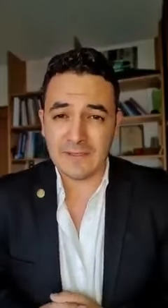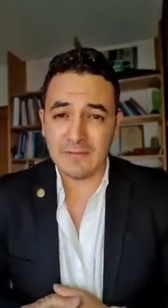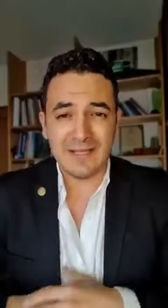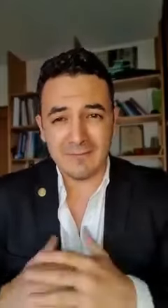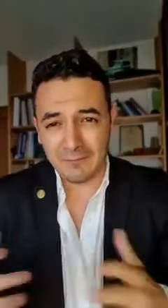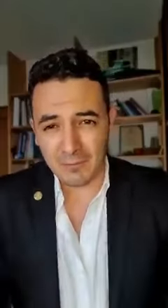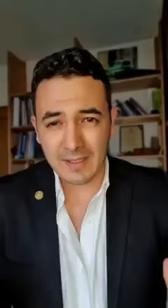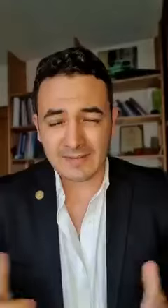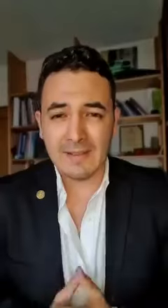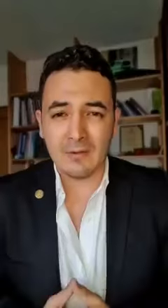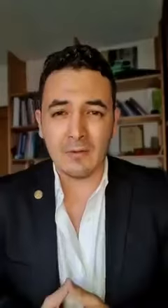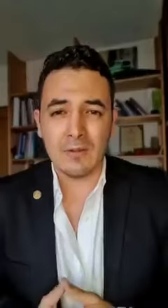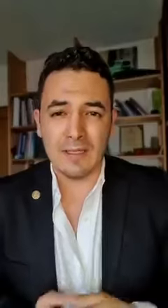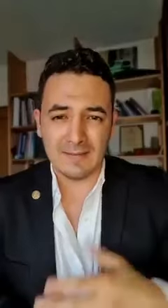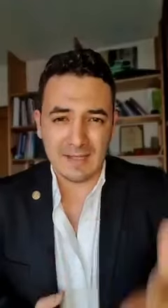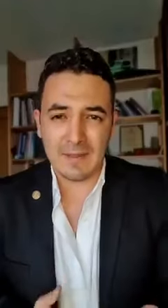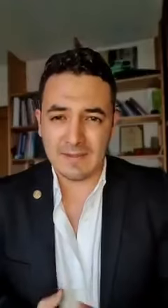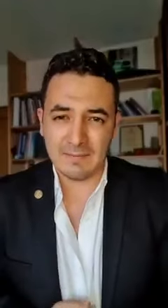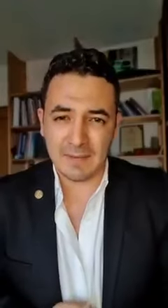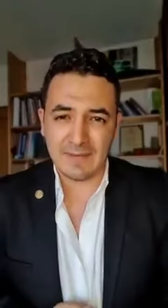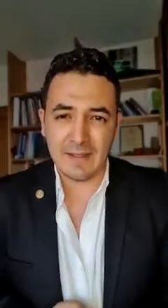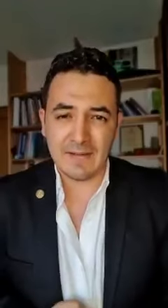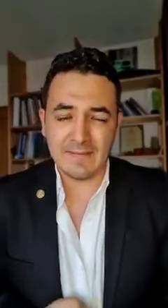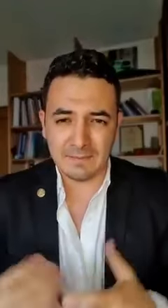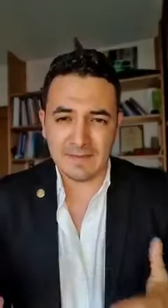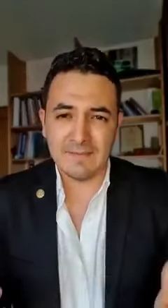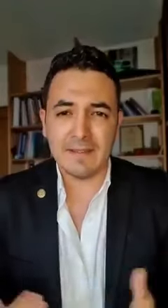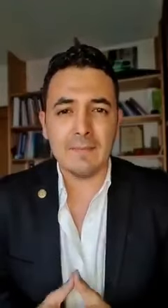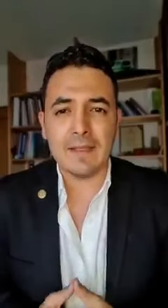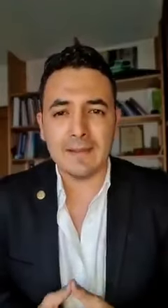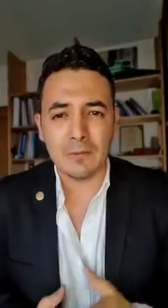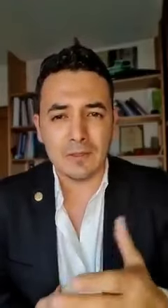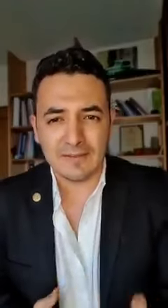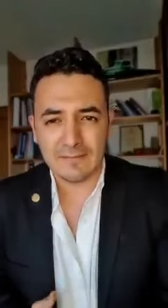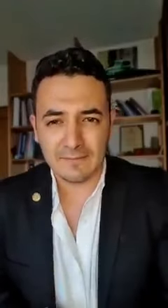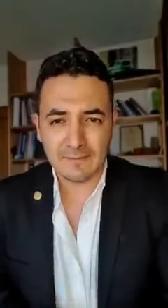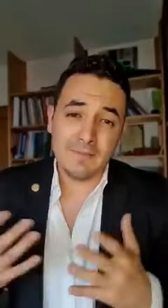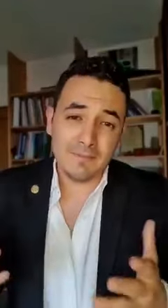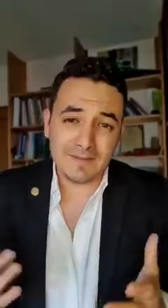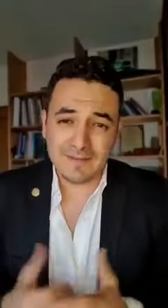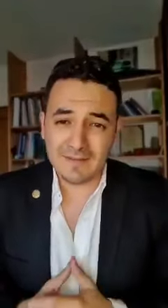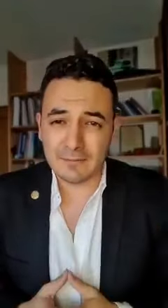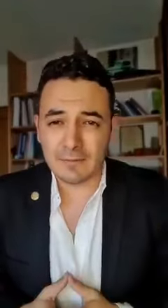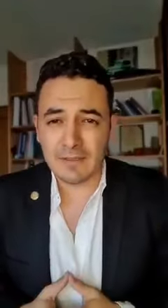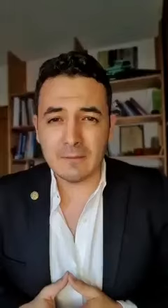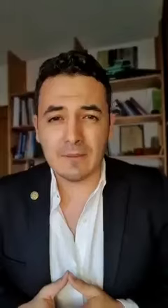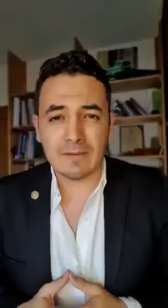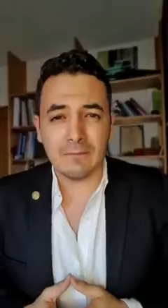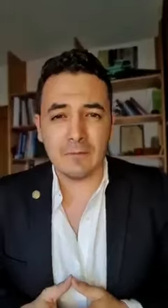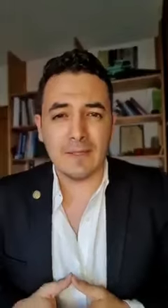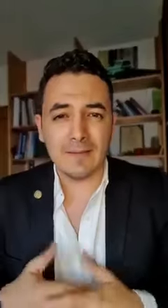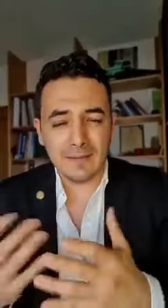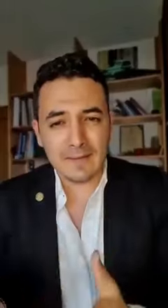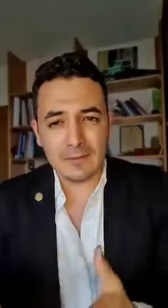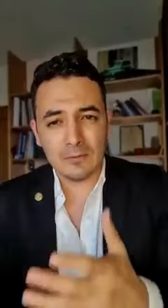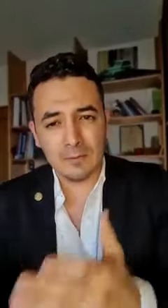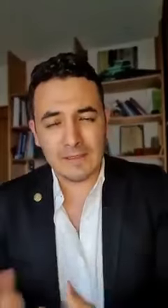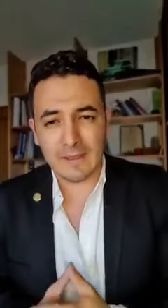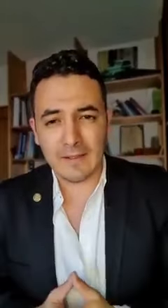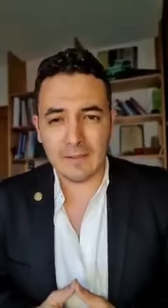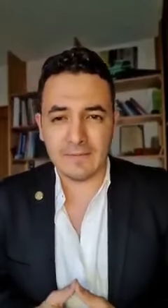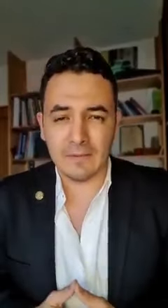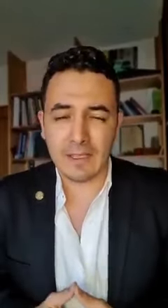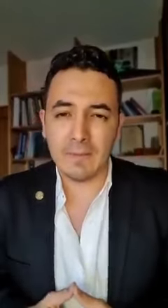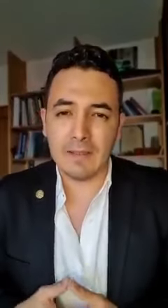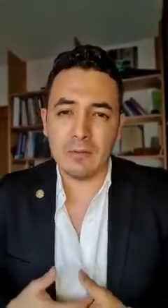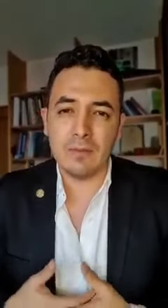se pusieron de alfombras con las cámaras empresariales, específicamente con CACIF. Mientras se discutía una reforma al crédito